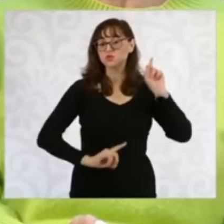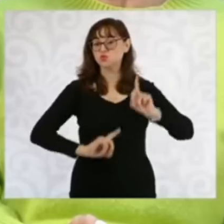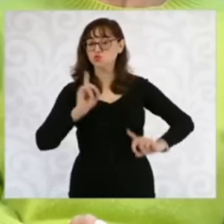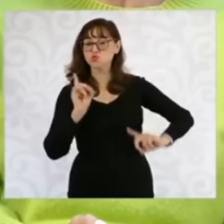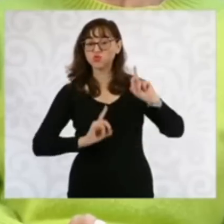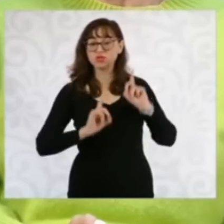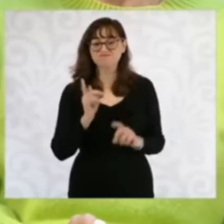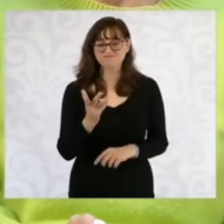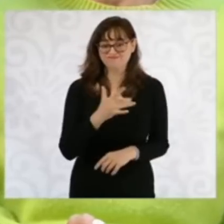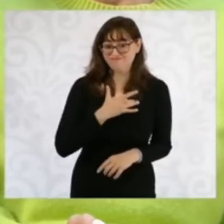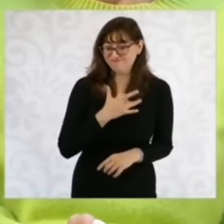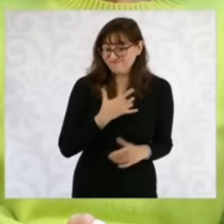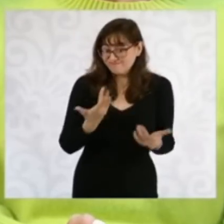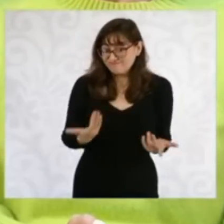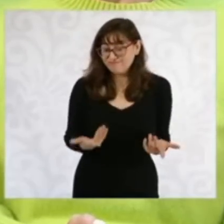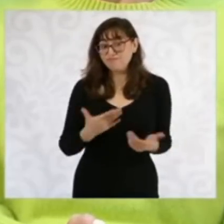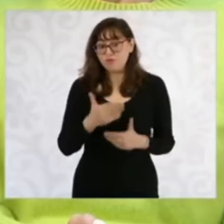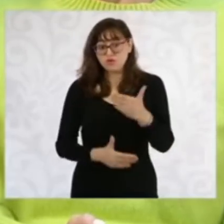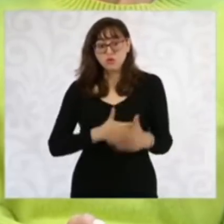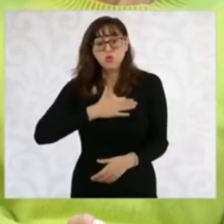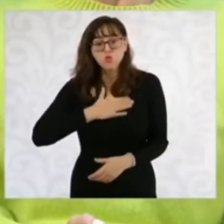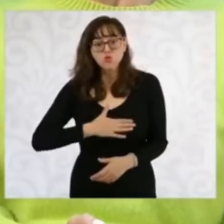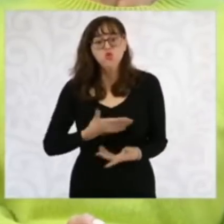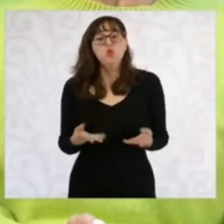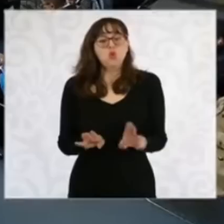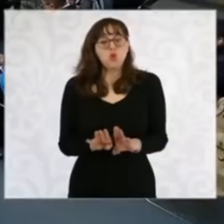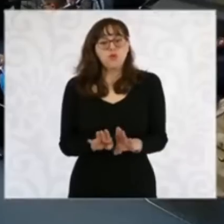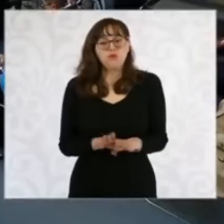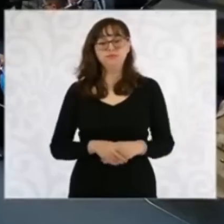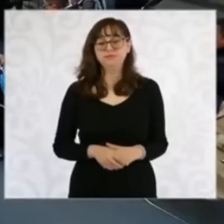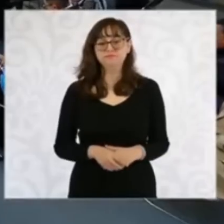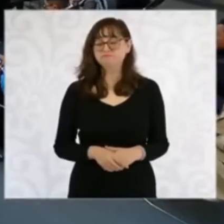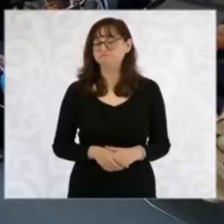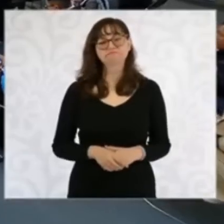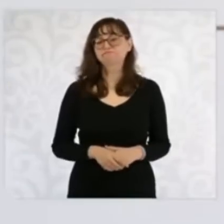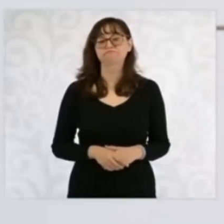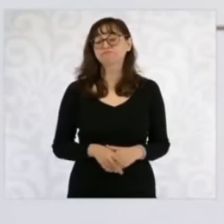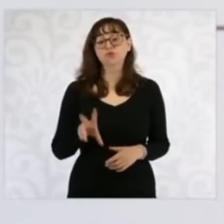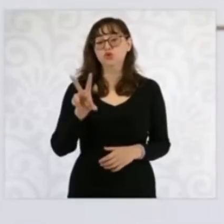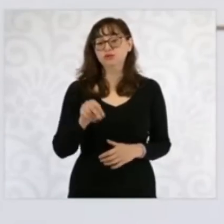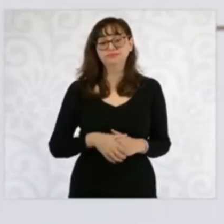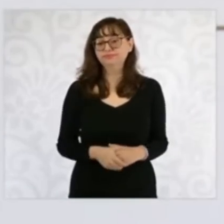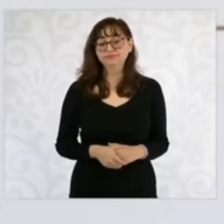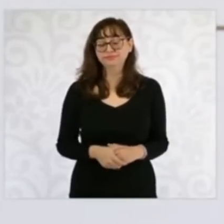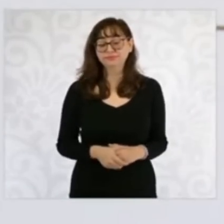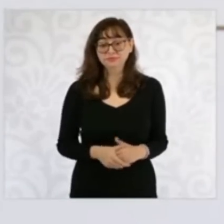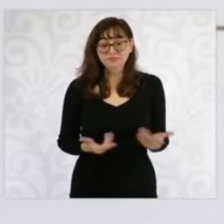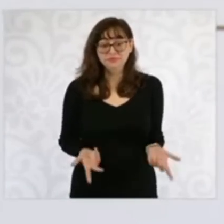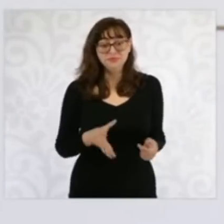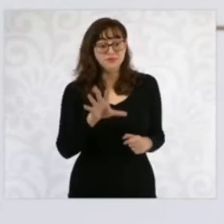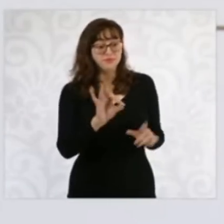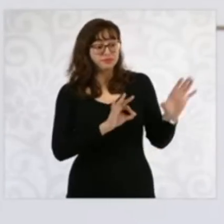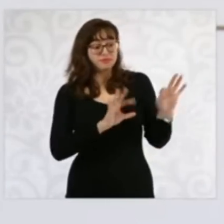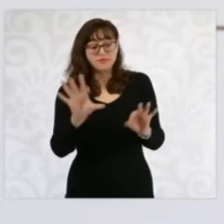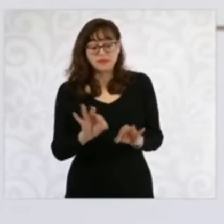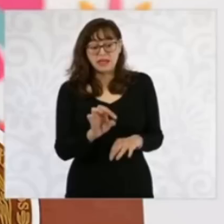acciones que tomaría para garantizar un proceso justo y transparente con respecto a eso? Pues que no tienen razón. Hay 3 personas que han participado